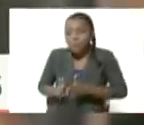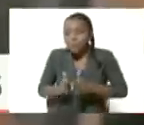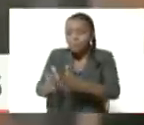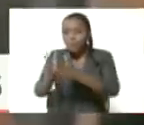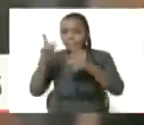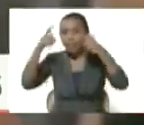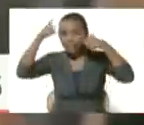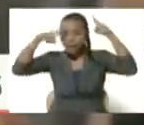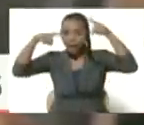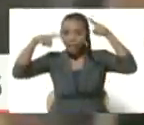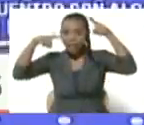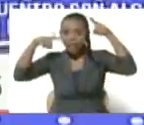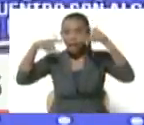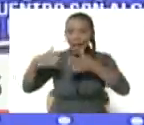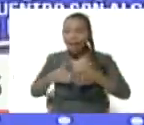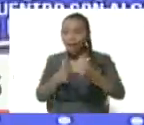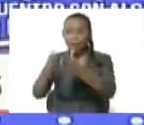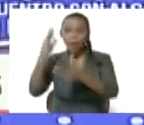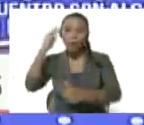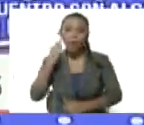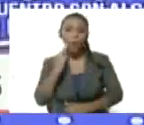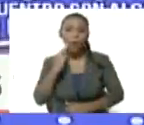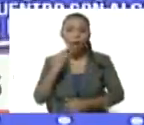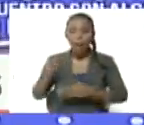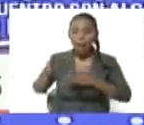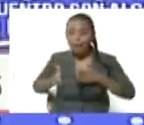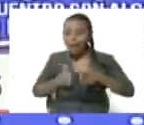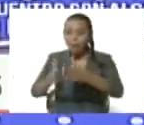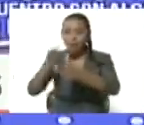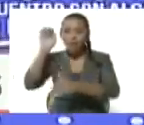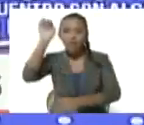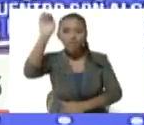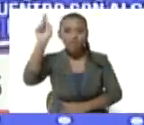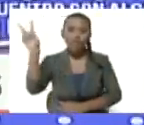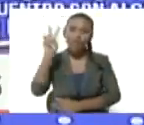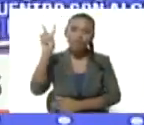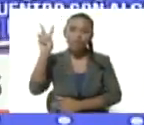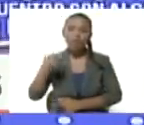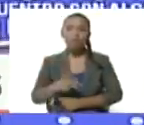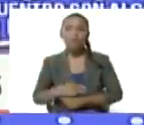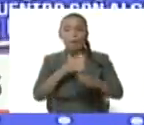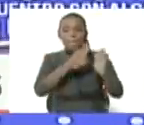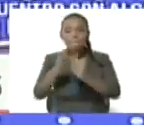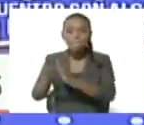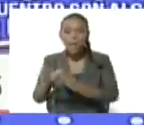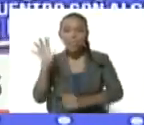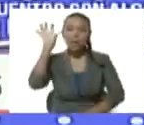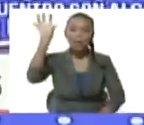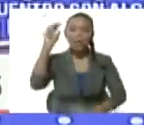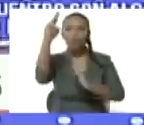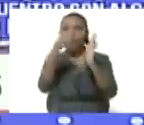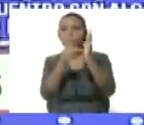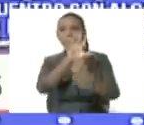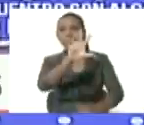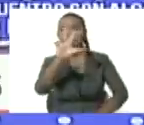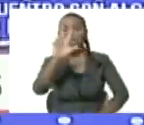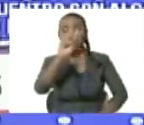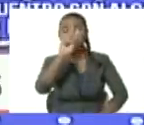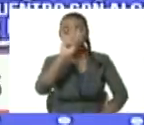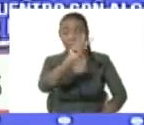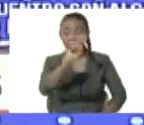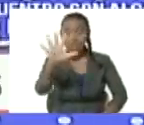Chávez, el camino de Bolívar, el camino del futuro de Venezuela, el plan de la patria 2025.